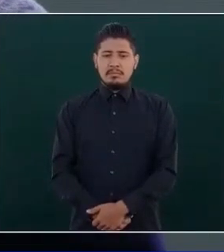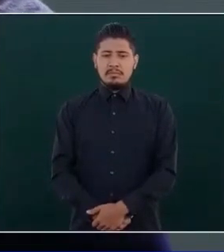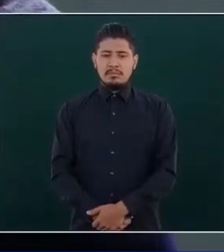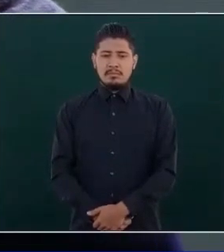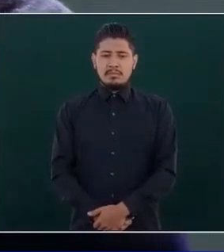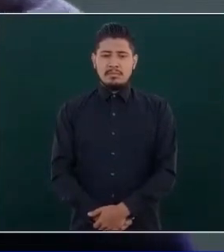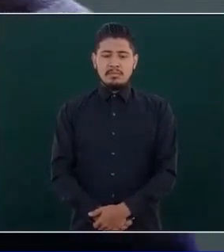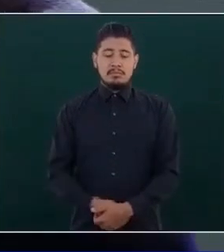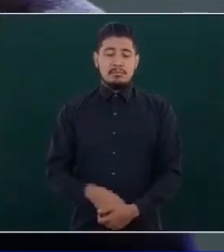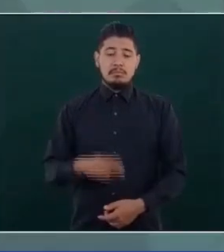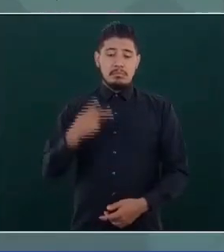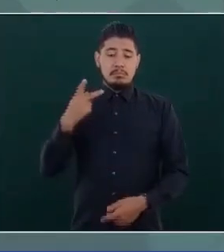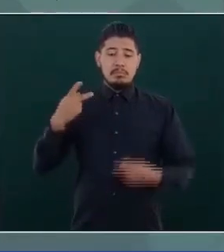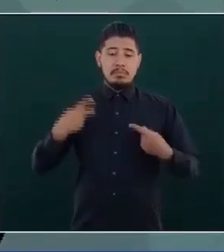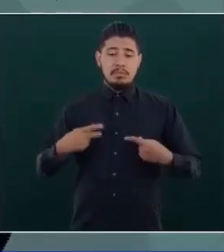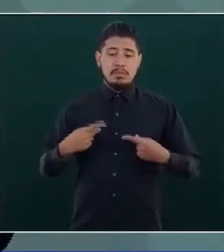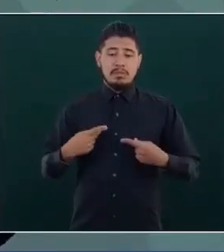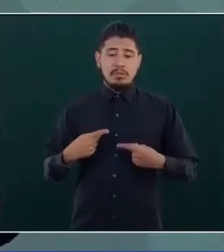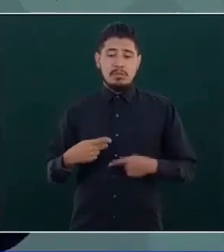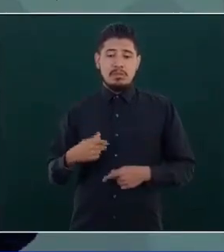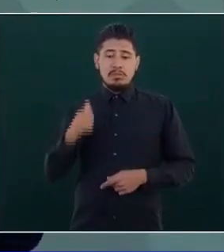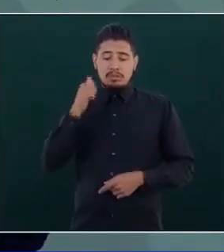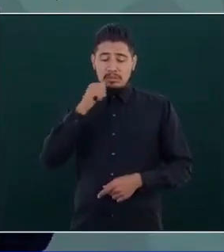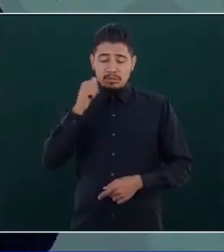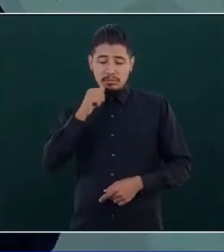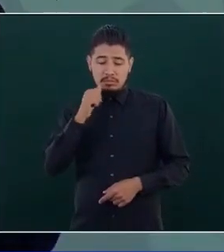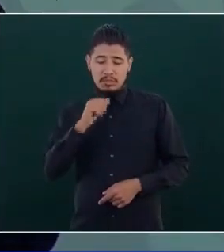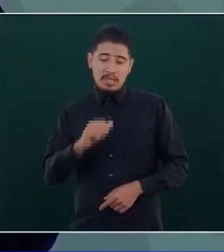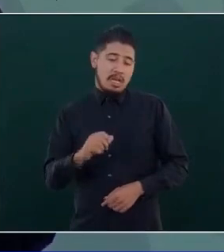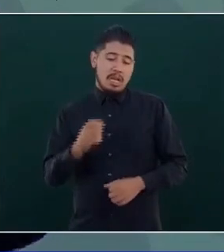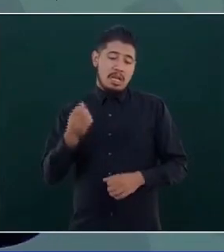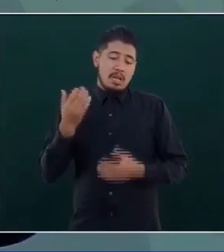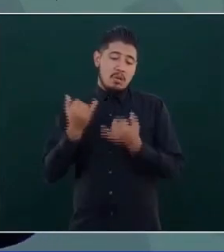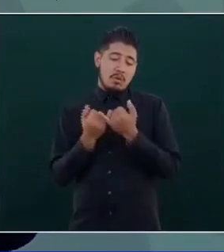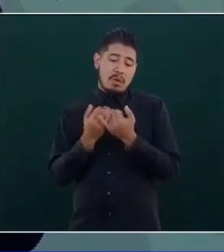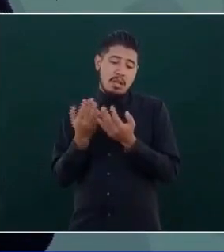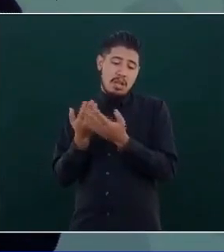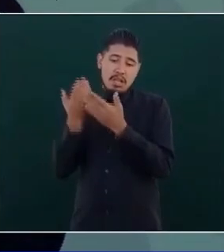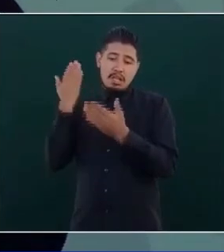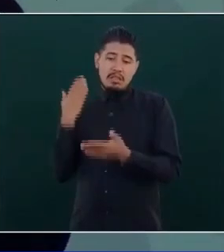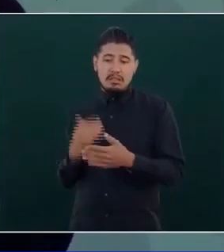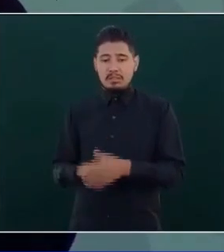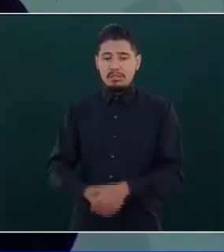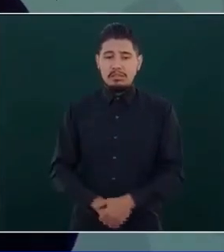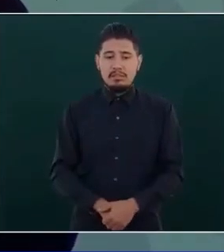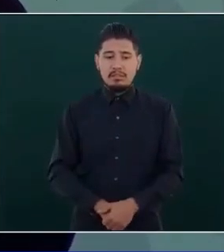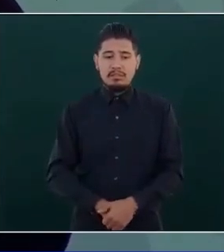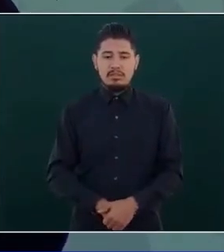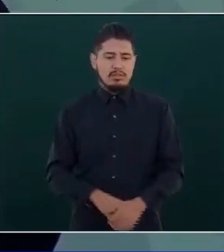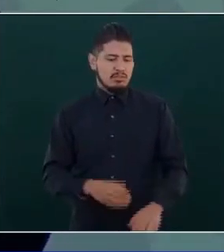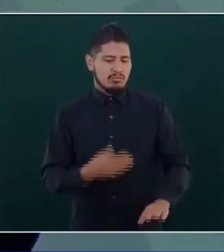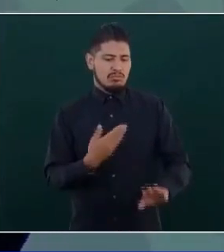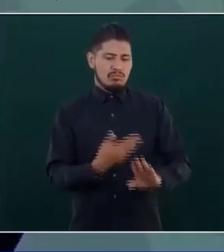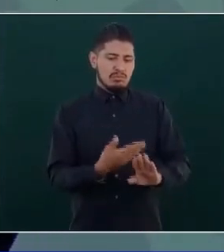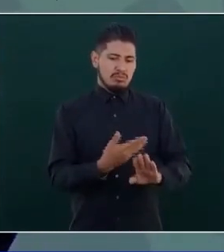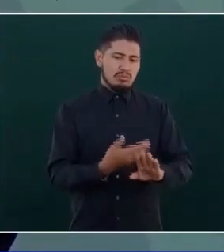los conservadores del bloque reaccionario estaba en